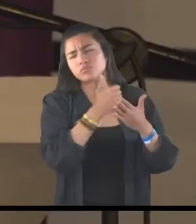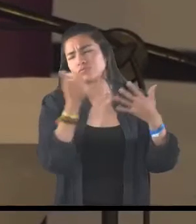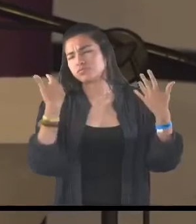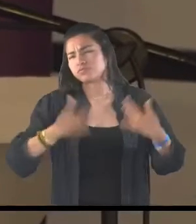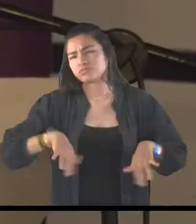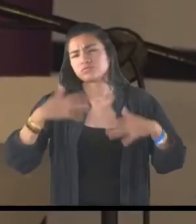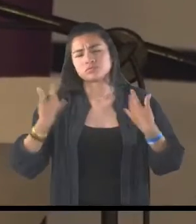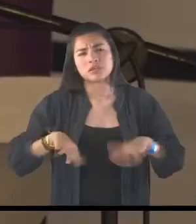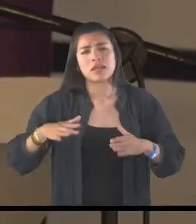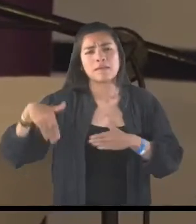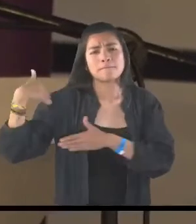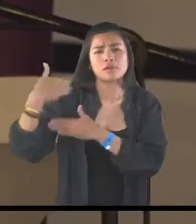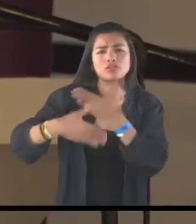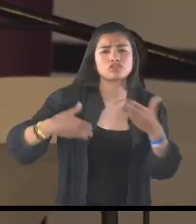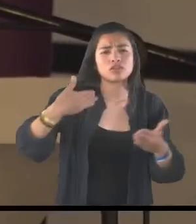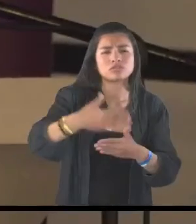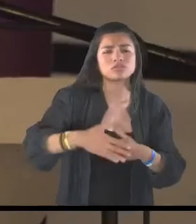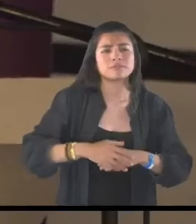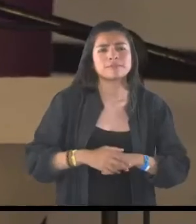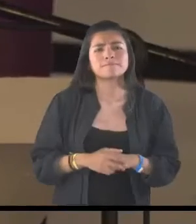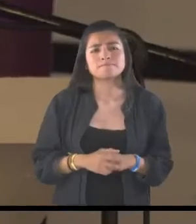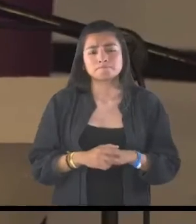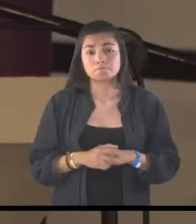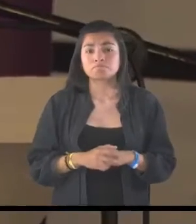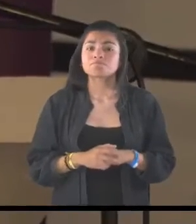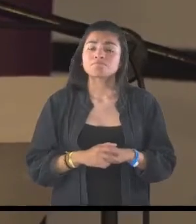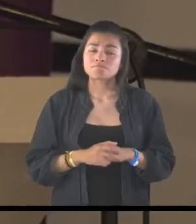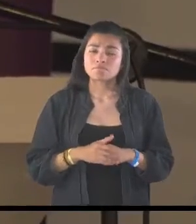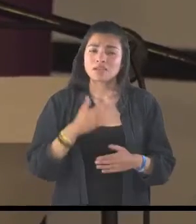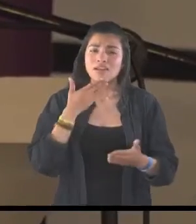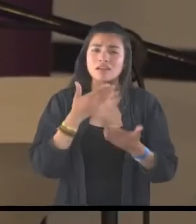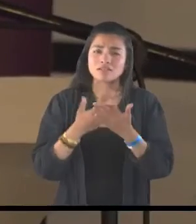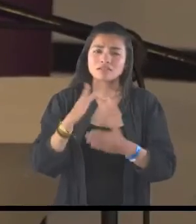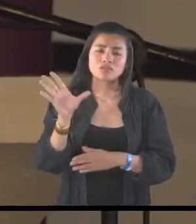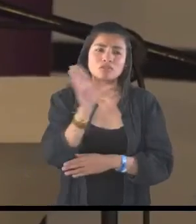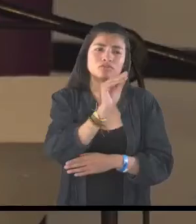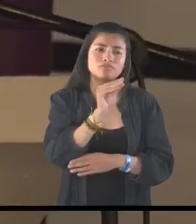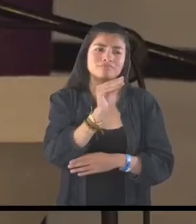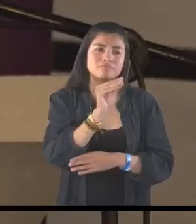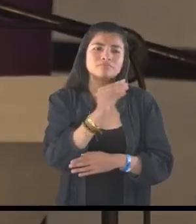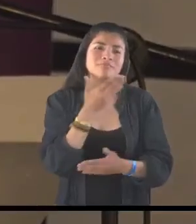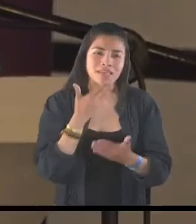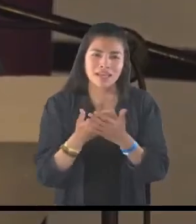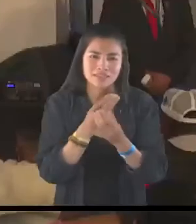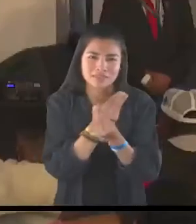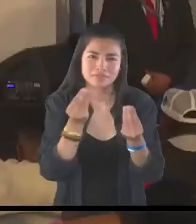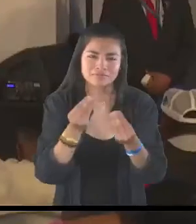en todo este proceso y gracias a todos. Muchas gracias.